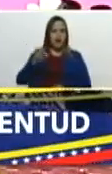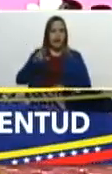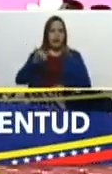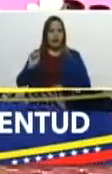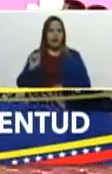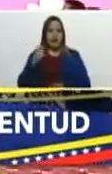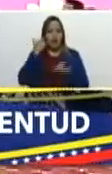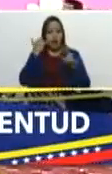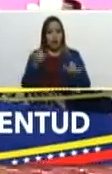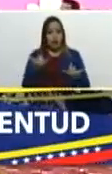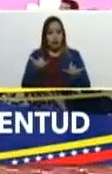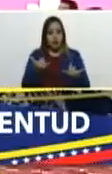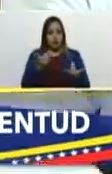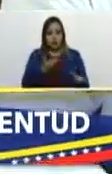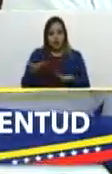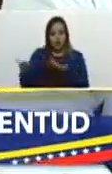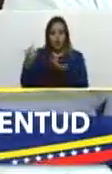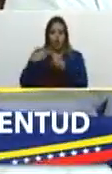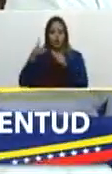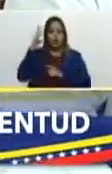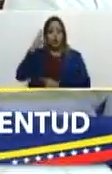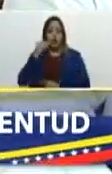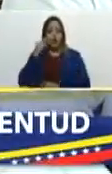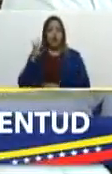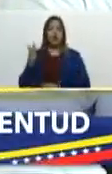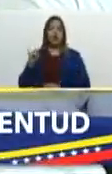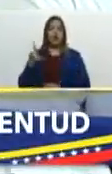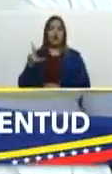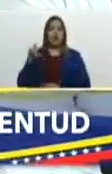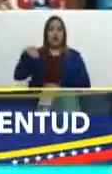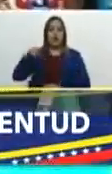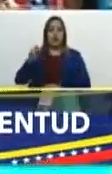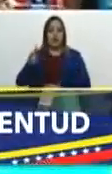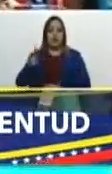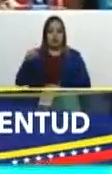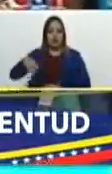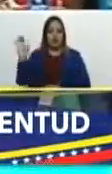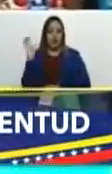Ahora vamos a escuchar a Wilmer José. Wilmer José de Caracas.